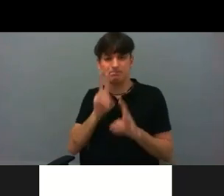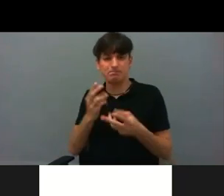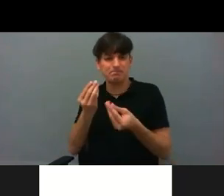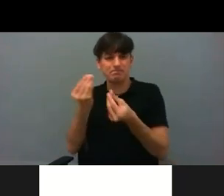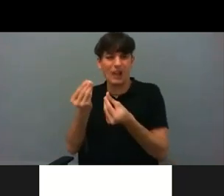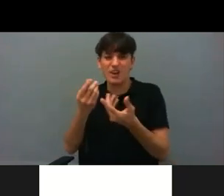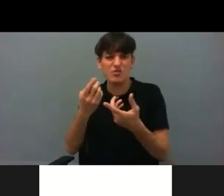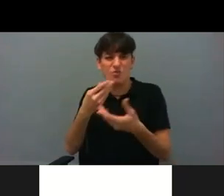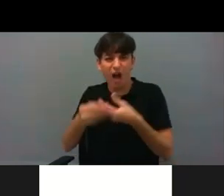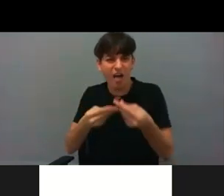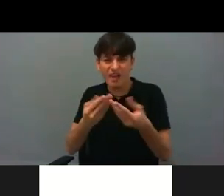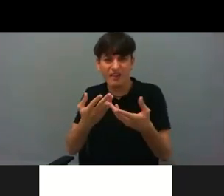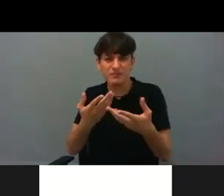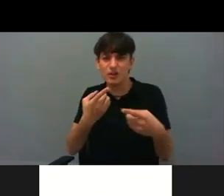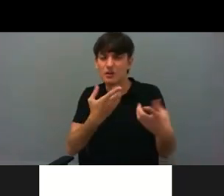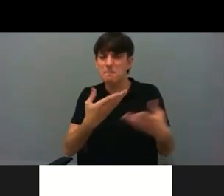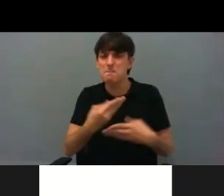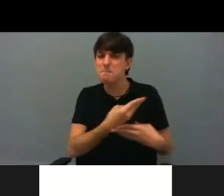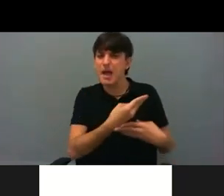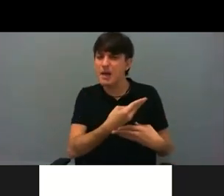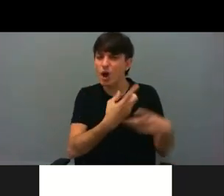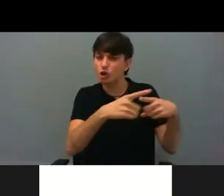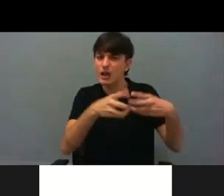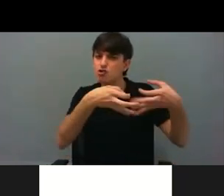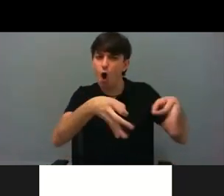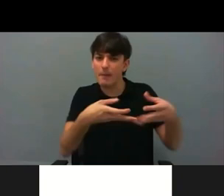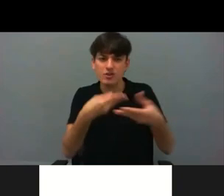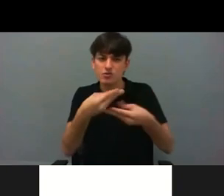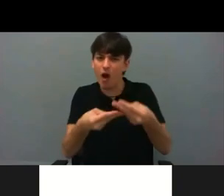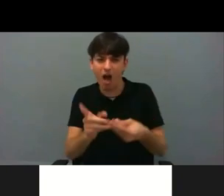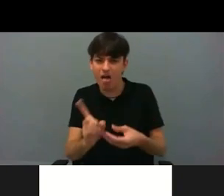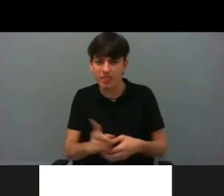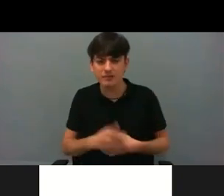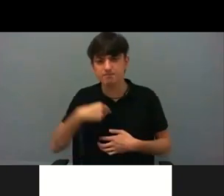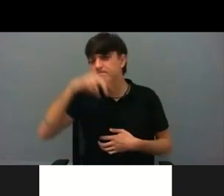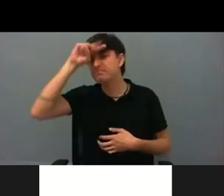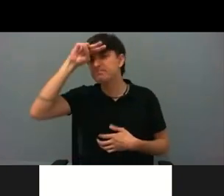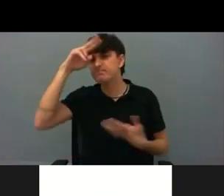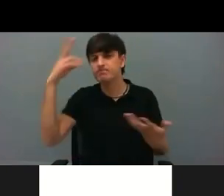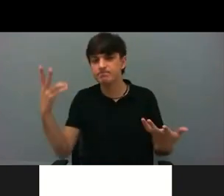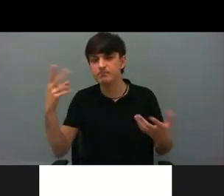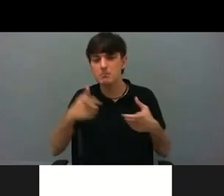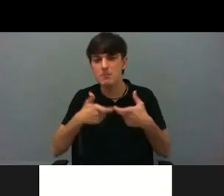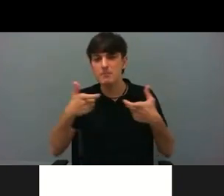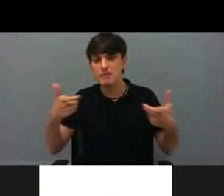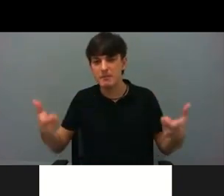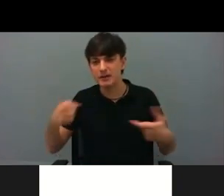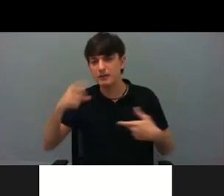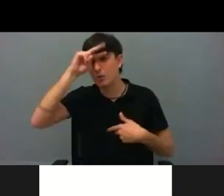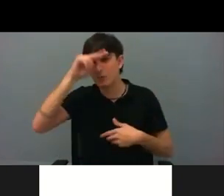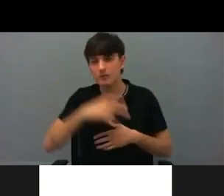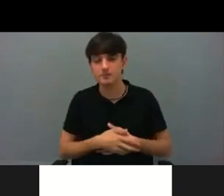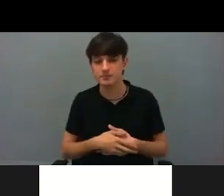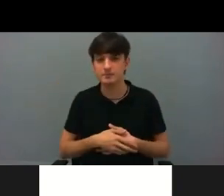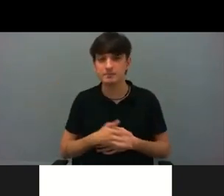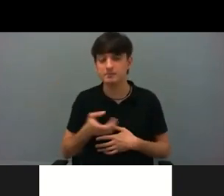las cosas que hacen los bebés en su tiempo y nuestra preocupación pues era cada vez mayor. Nosotros por aquel